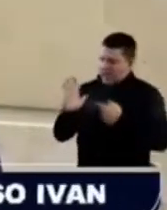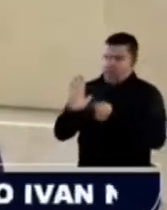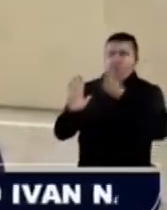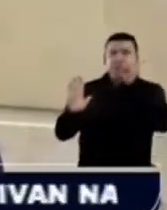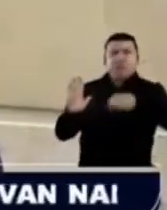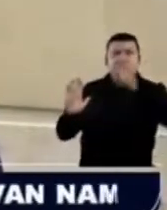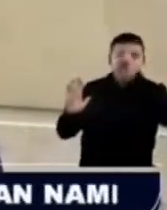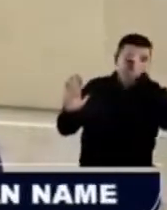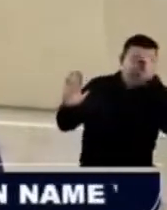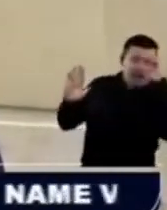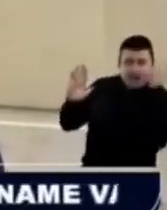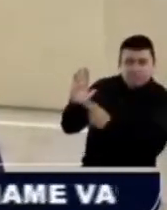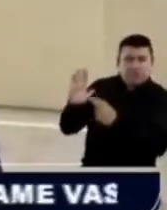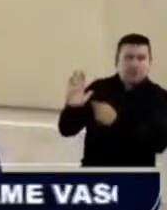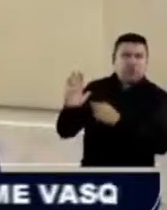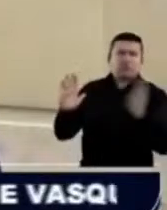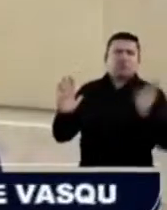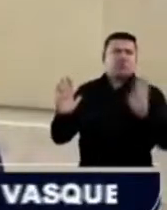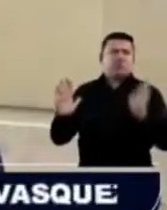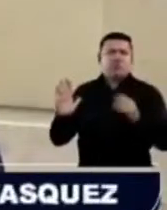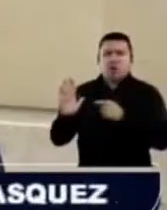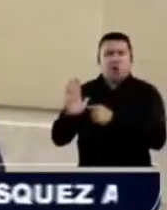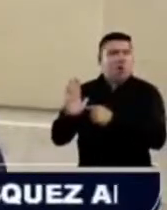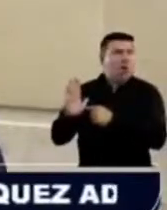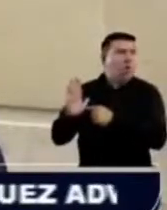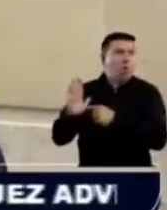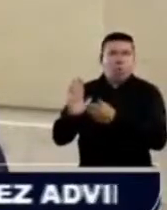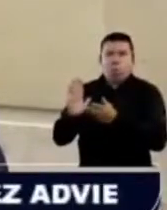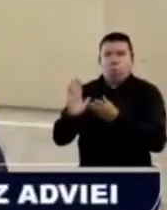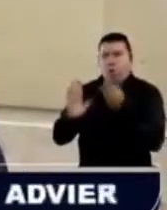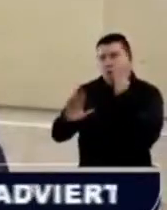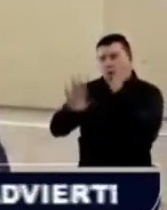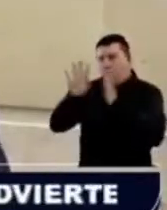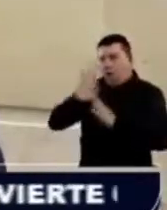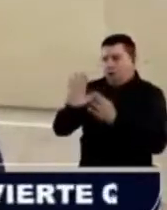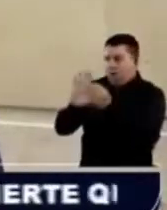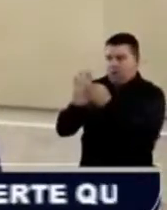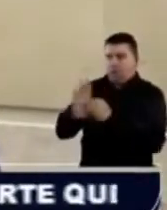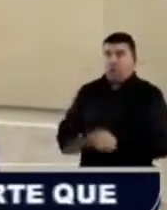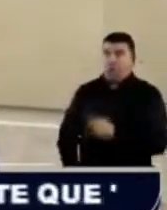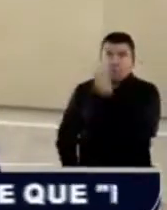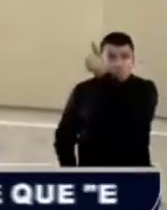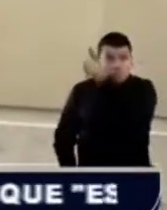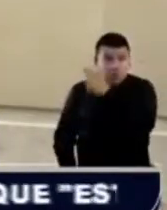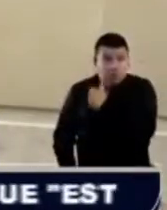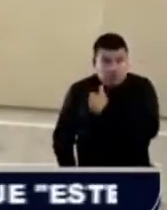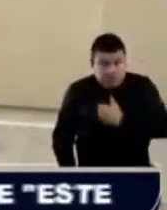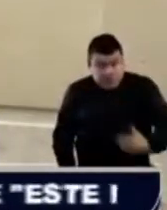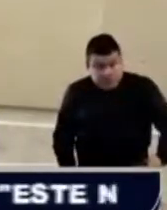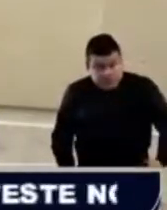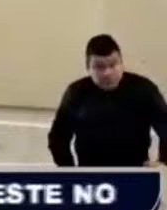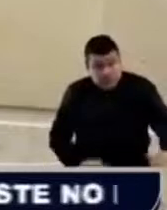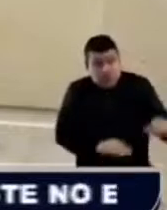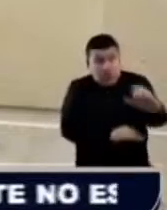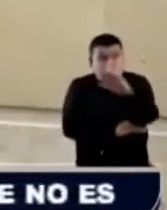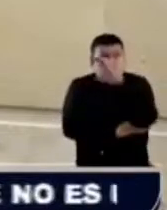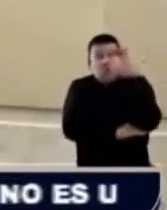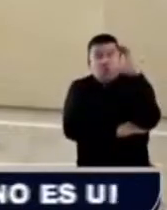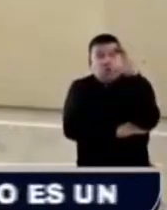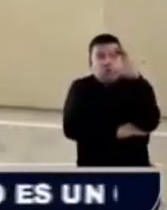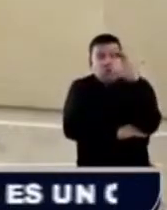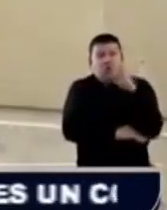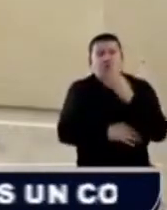develamos una serie de documentos que estaban ocultos en la Fiscalía General de la Nación, los cuales muestran cómo